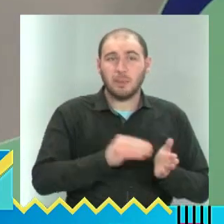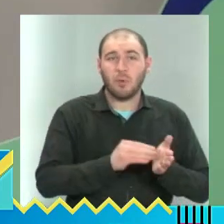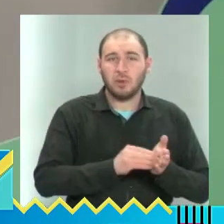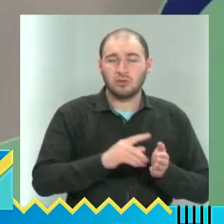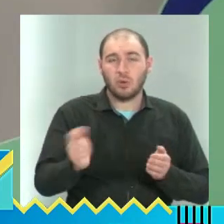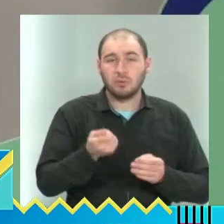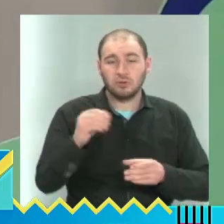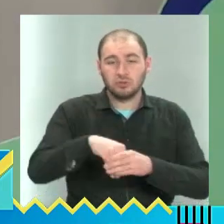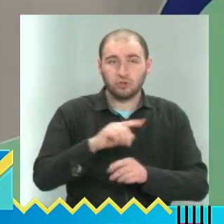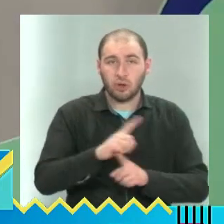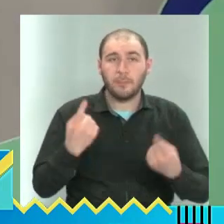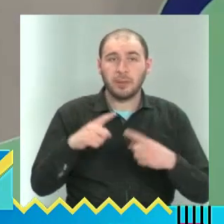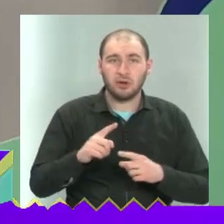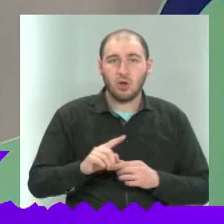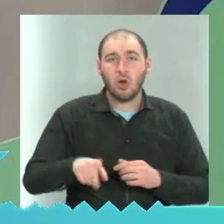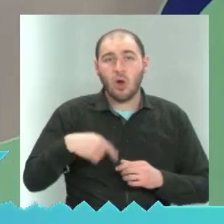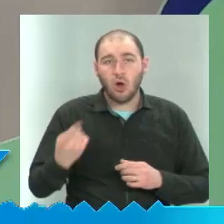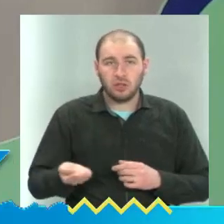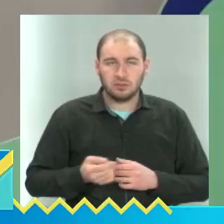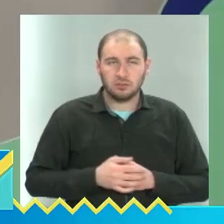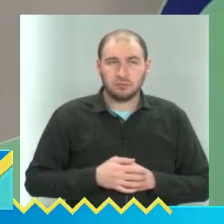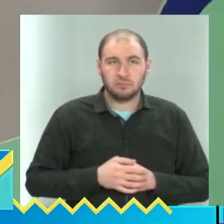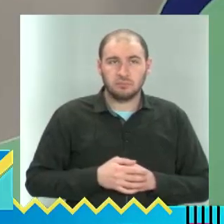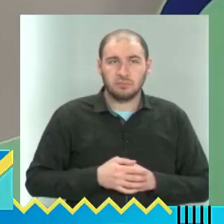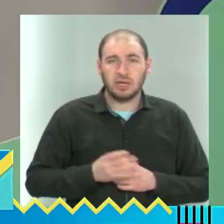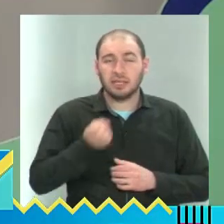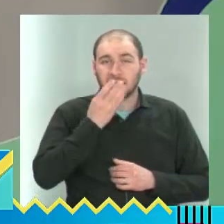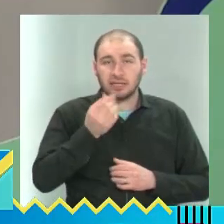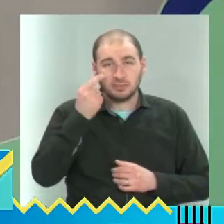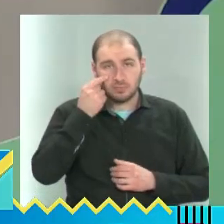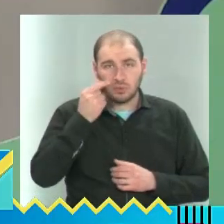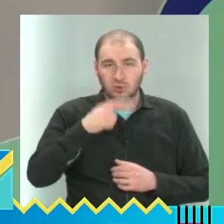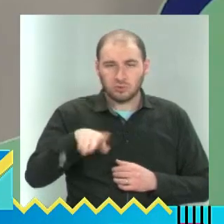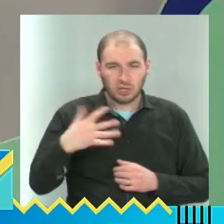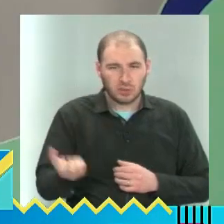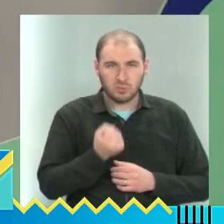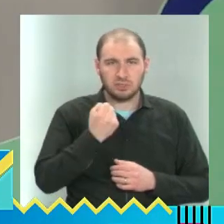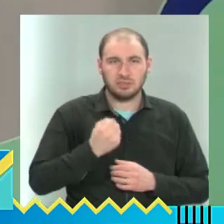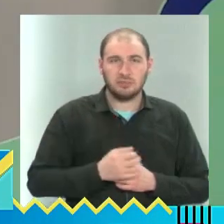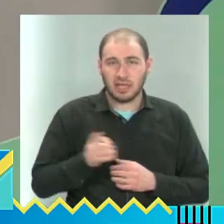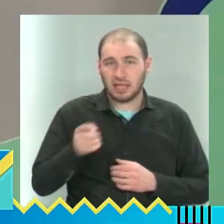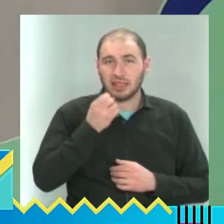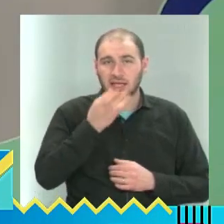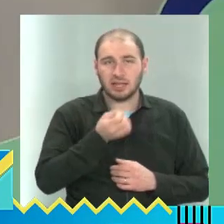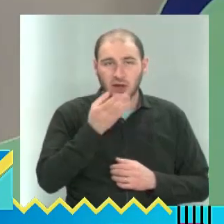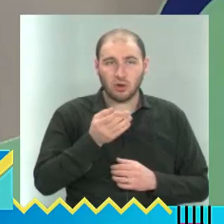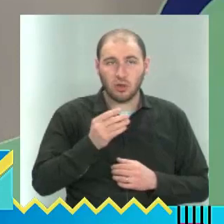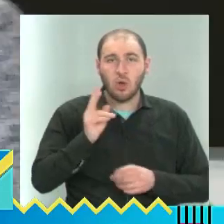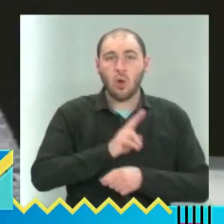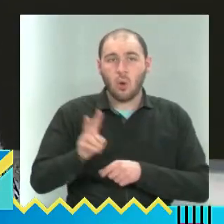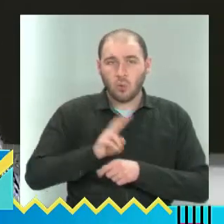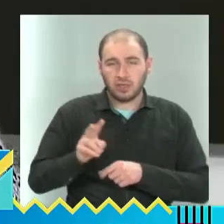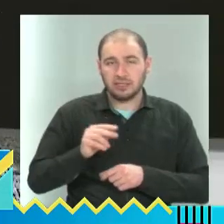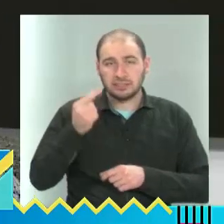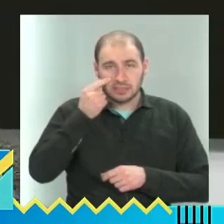en el prostíbulo, pero a raíz de una declaración testimonial la pudimos ubicar. Declaró de forma cuidada, los